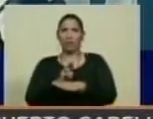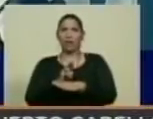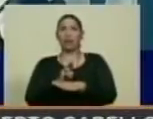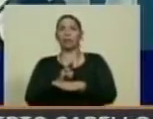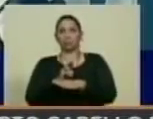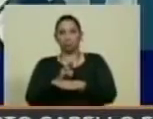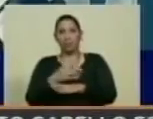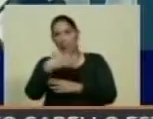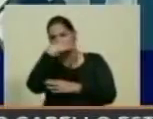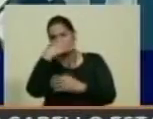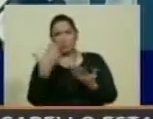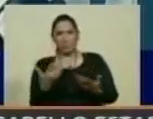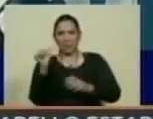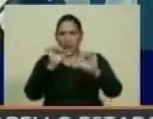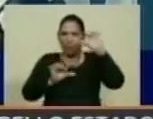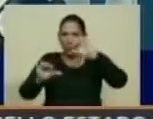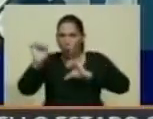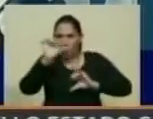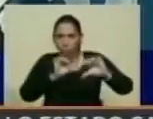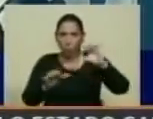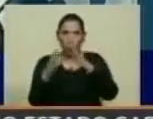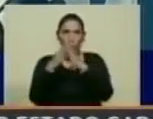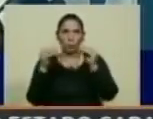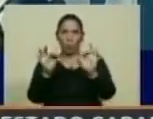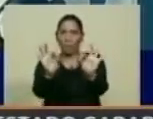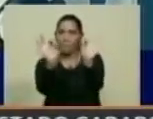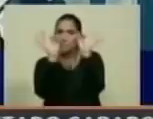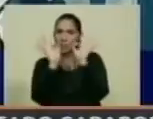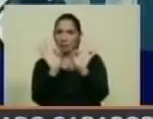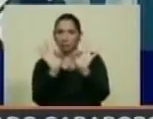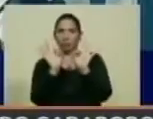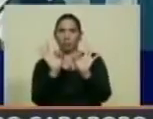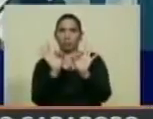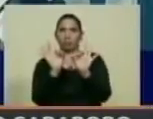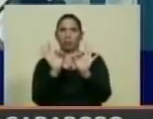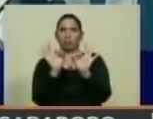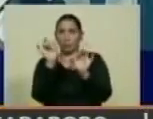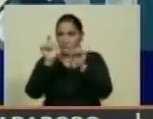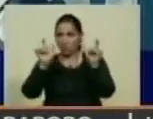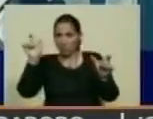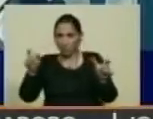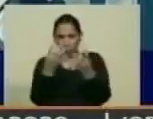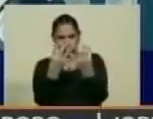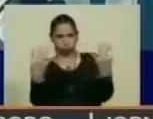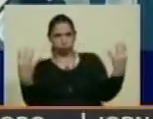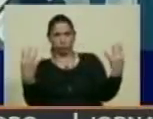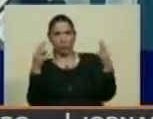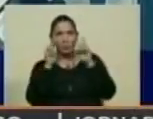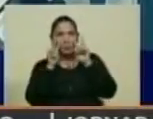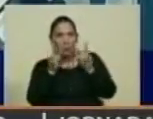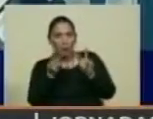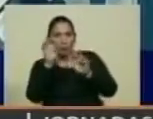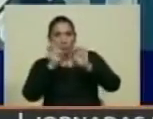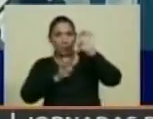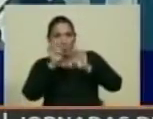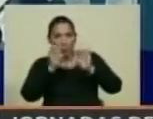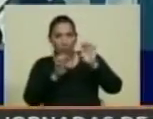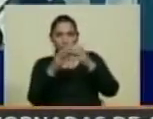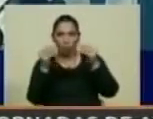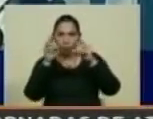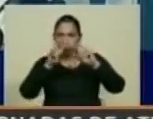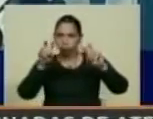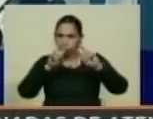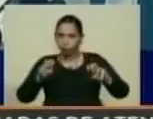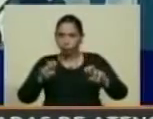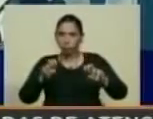para ello, laboratorio con especialistas para llegar a la verdad de los hechos. Voy a repetir, porque